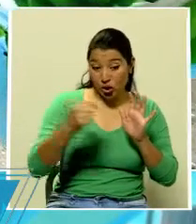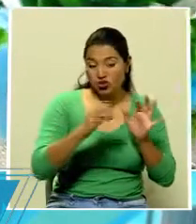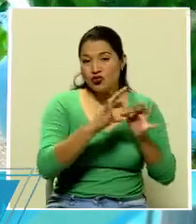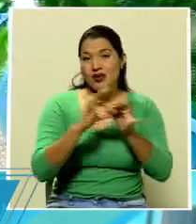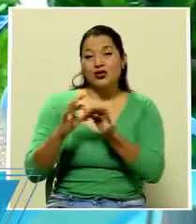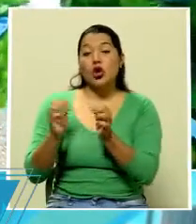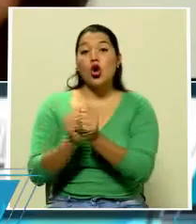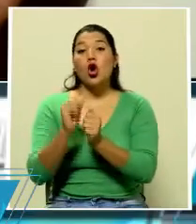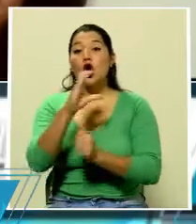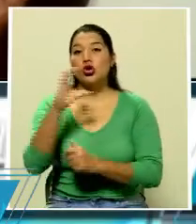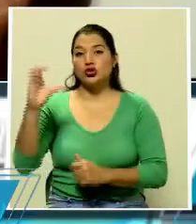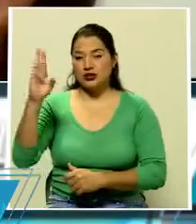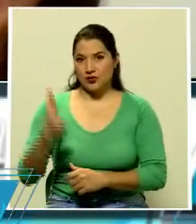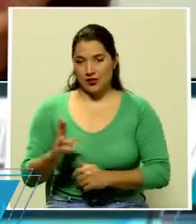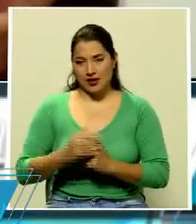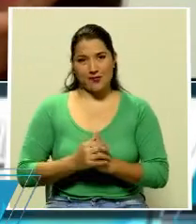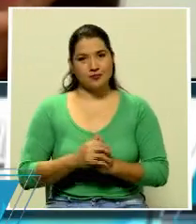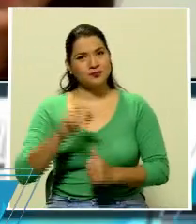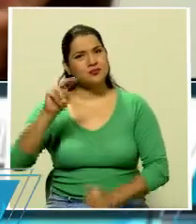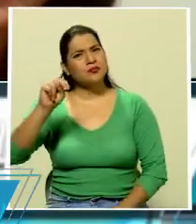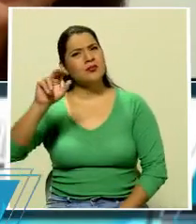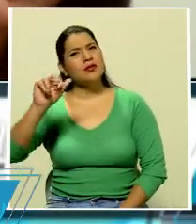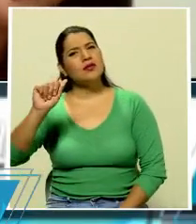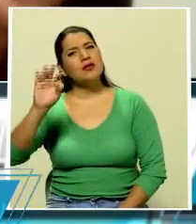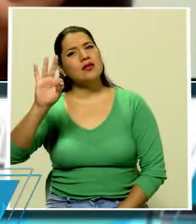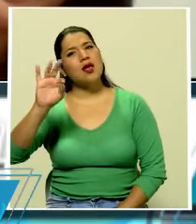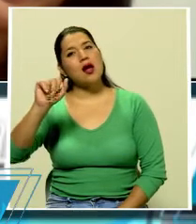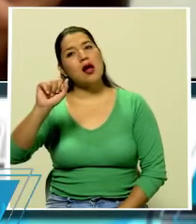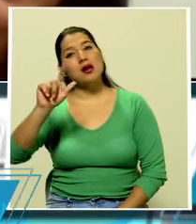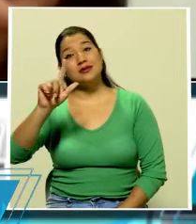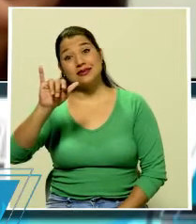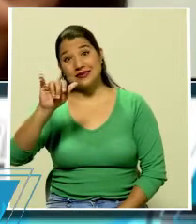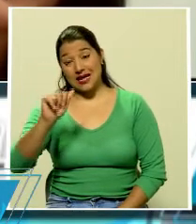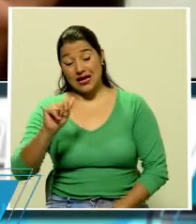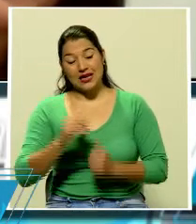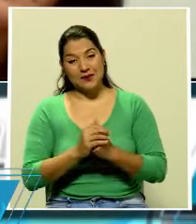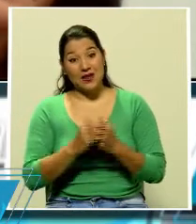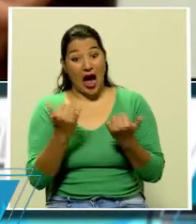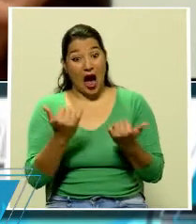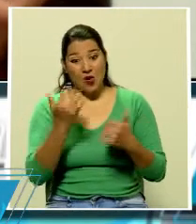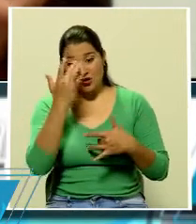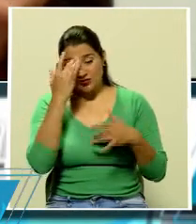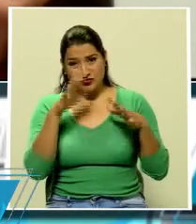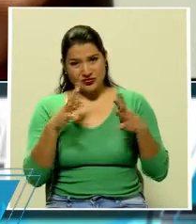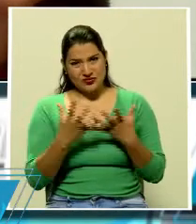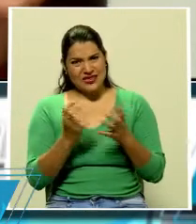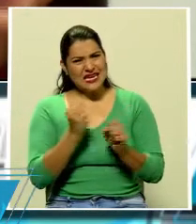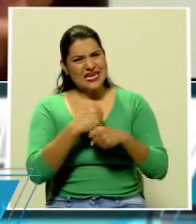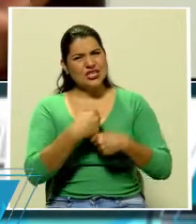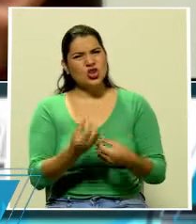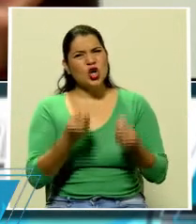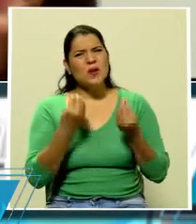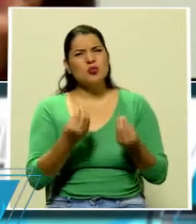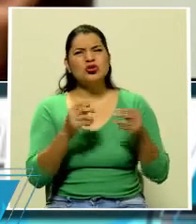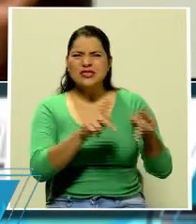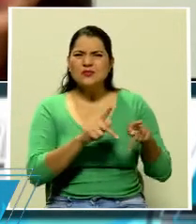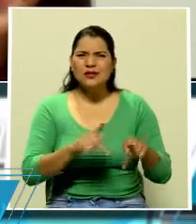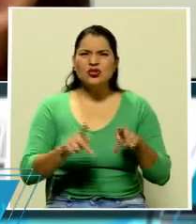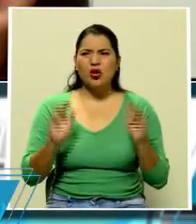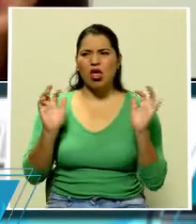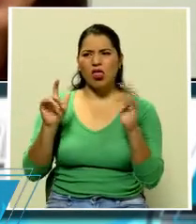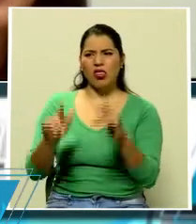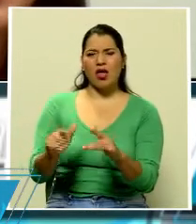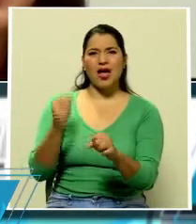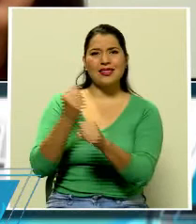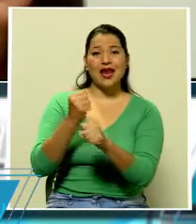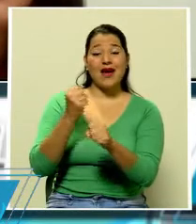Rica. Natalia, la pandemia nos envió a muchos a teletrabajar y eso es toda una